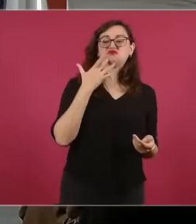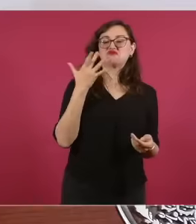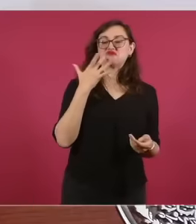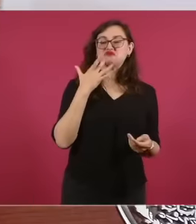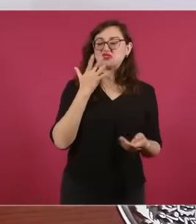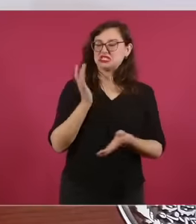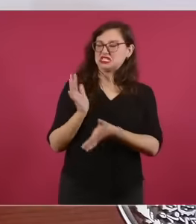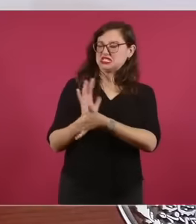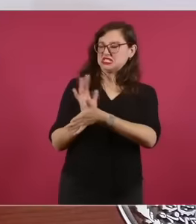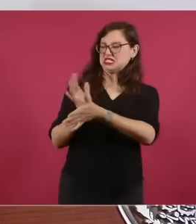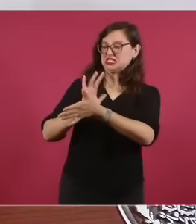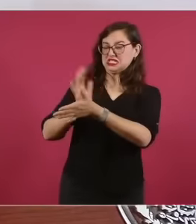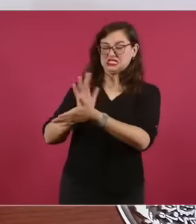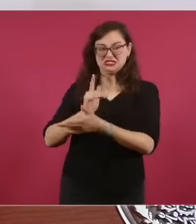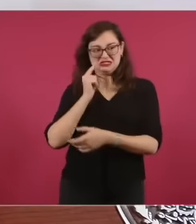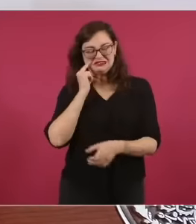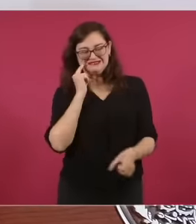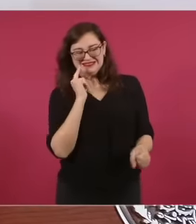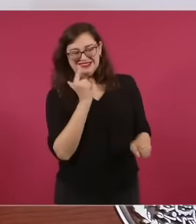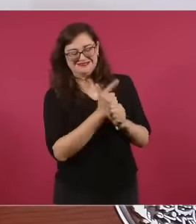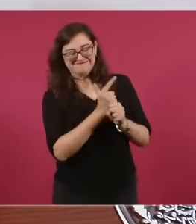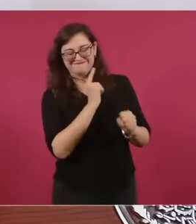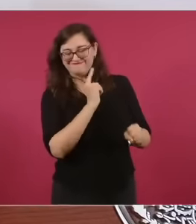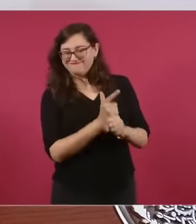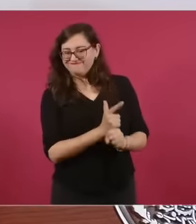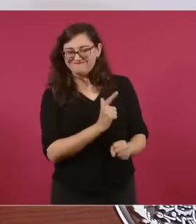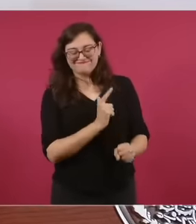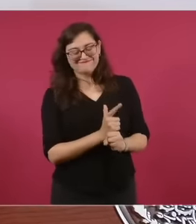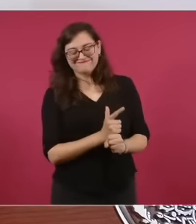lo que está saliendo, pero qué bueno,